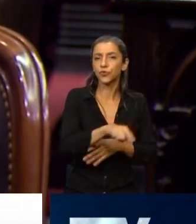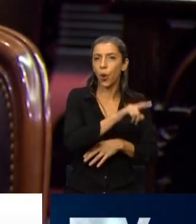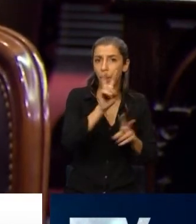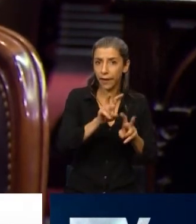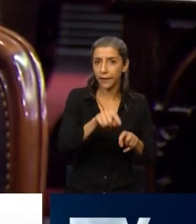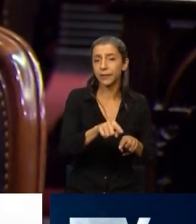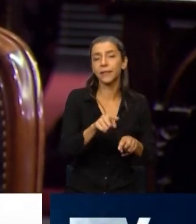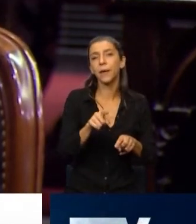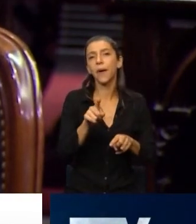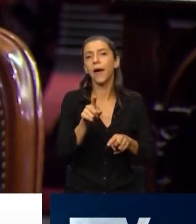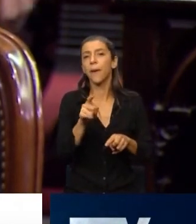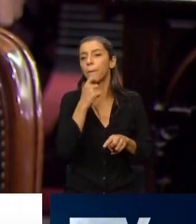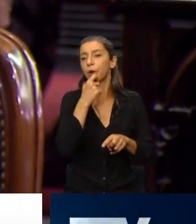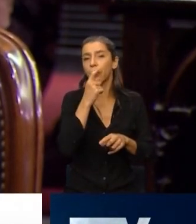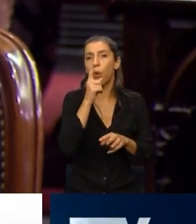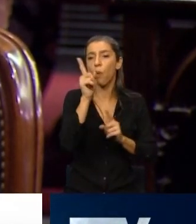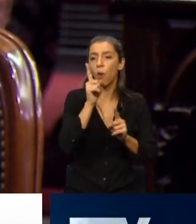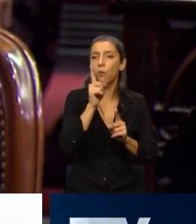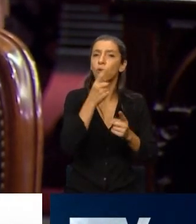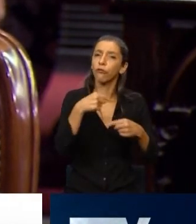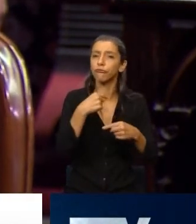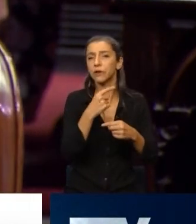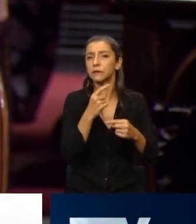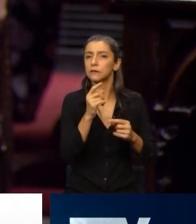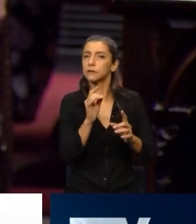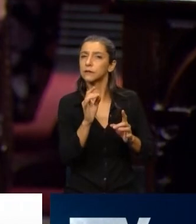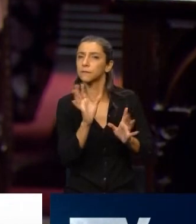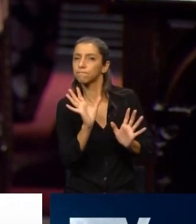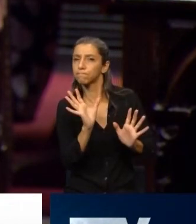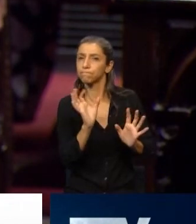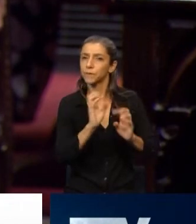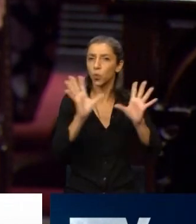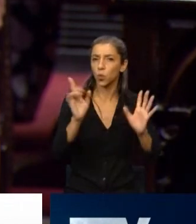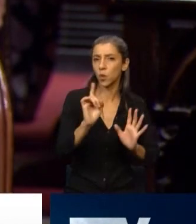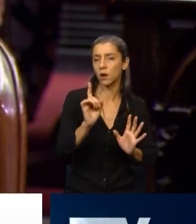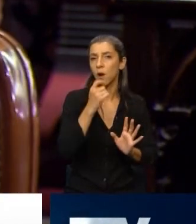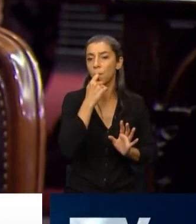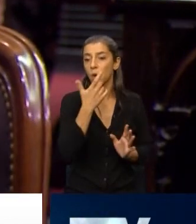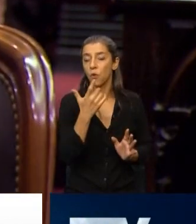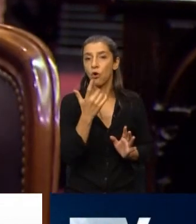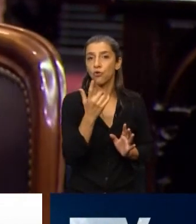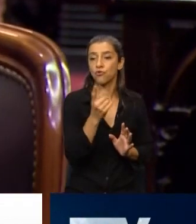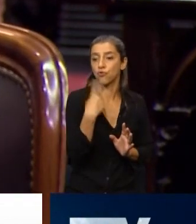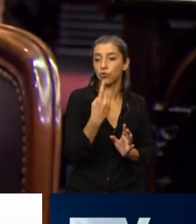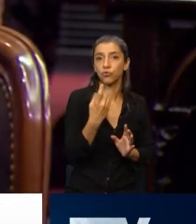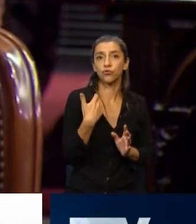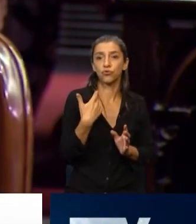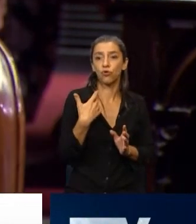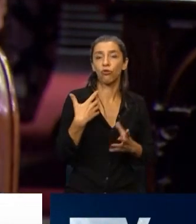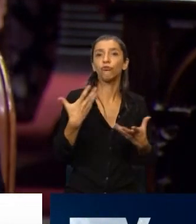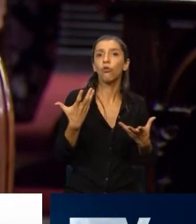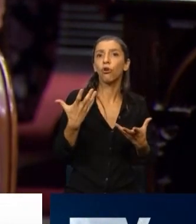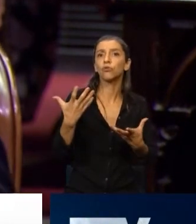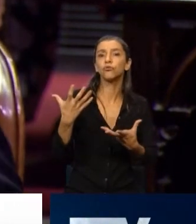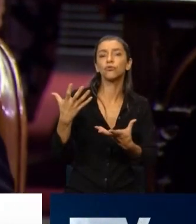debate. ¿Quién es el acreedor de este crédito? ¿Si somos nosotros o quién es? No.